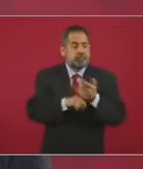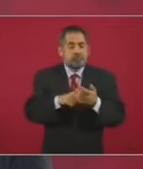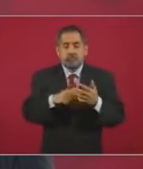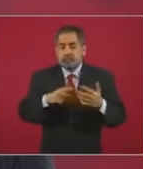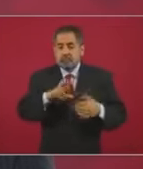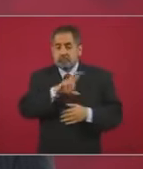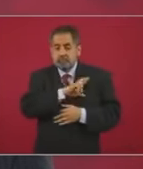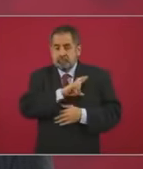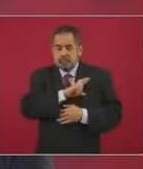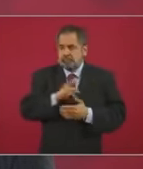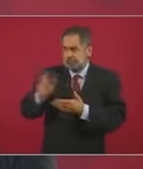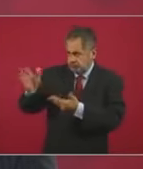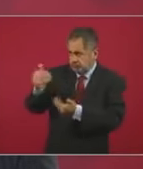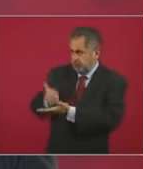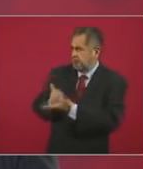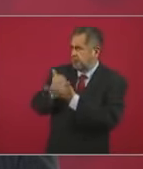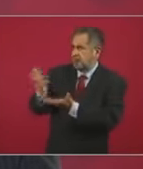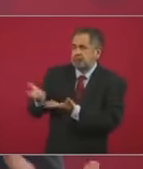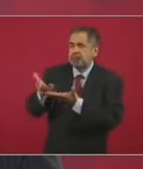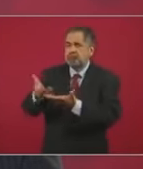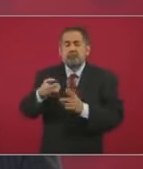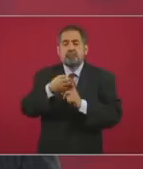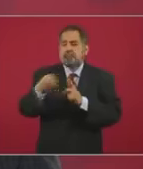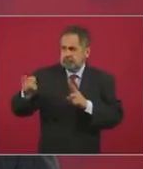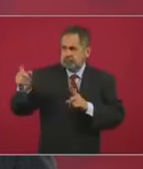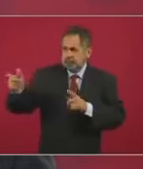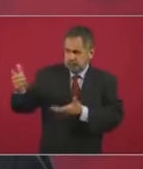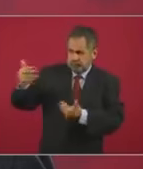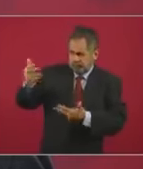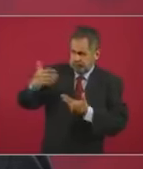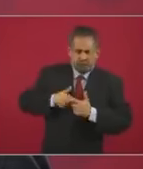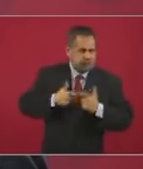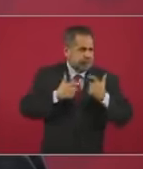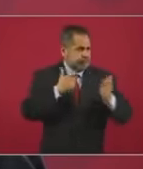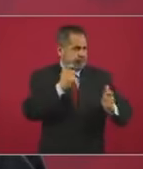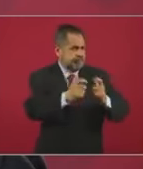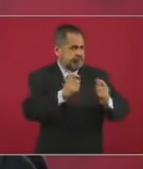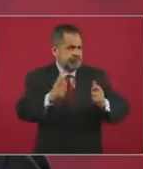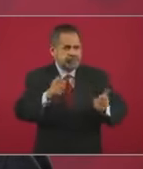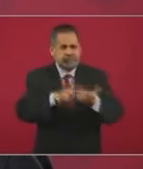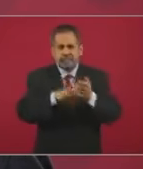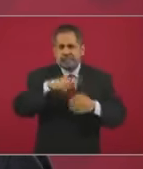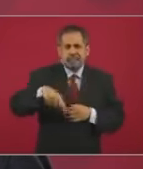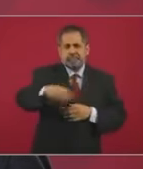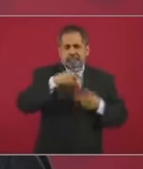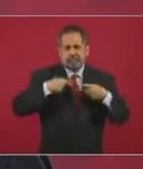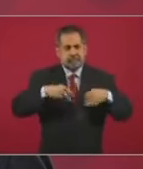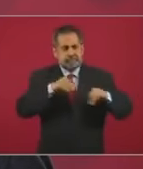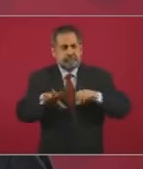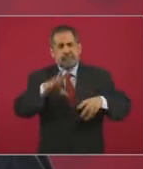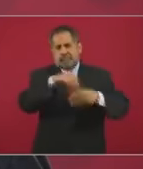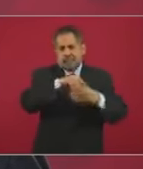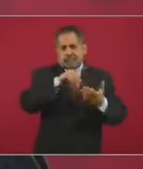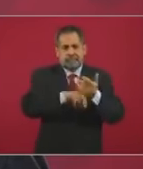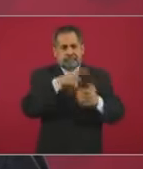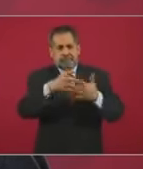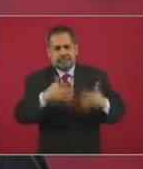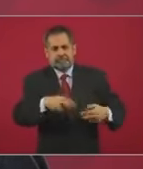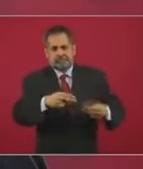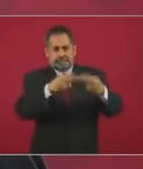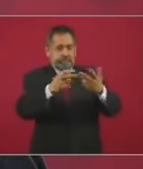privado nos puede ayudar a organizar la vacunación de las personas trabajadoras que están en esas